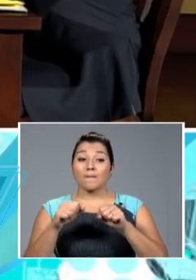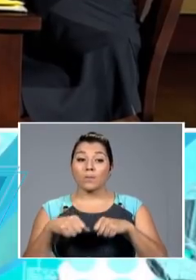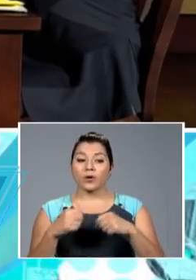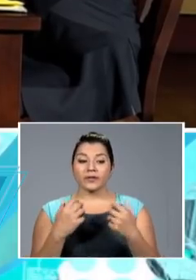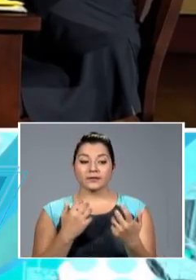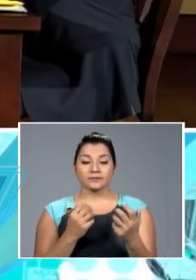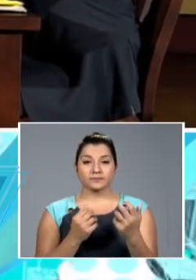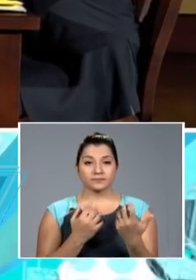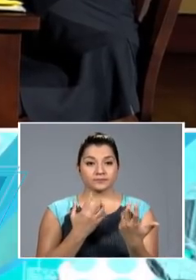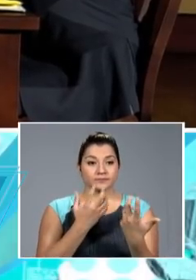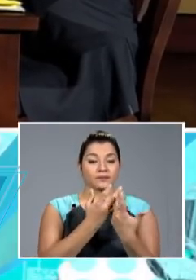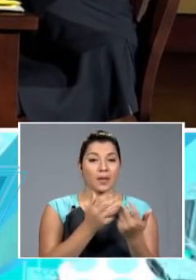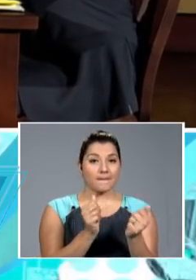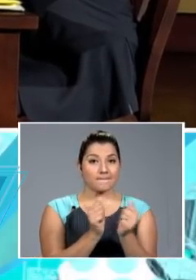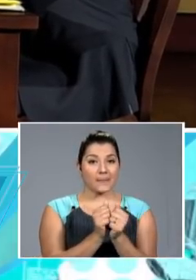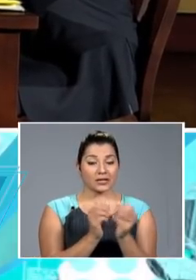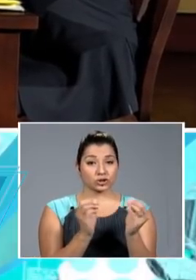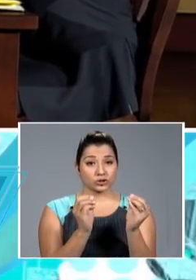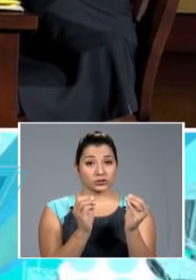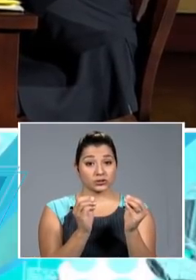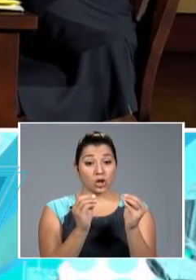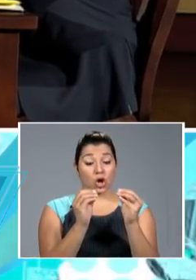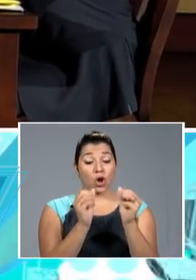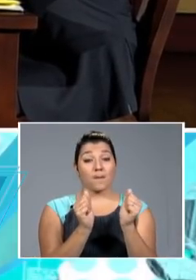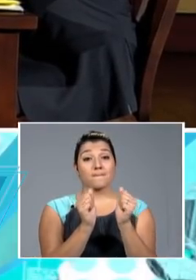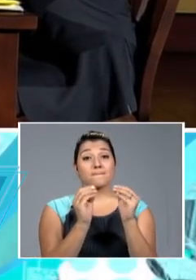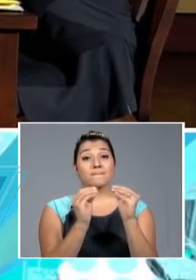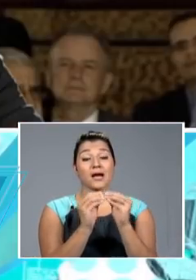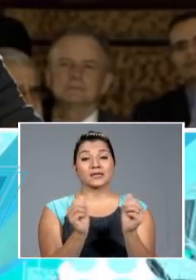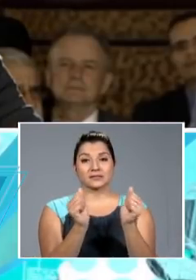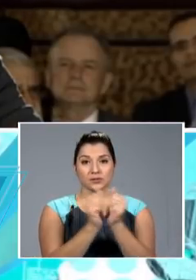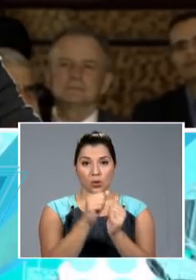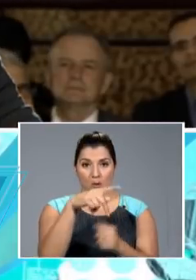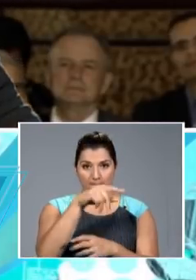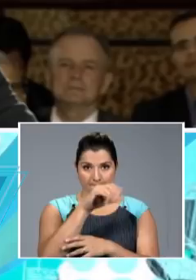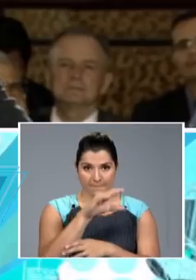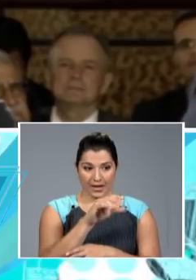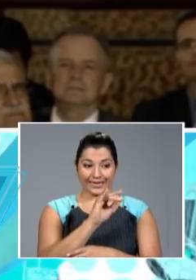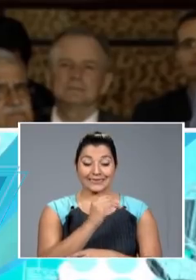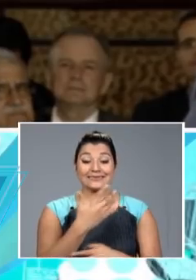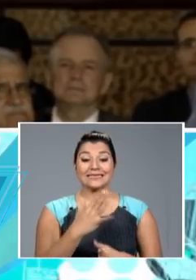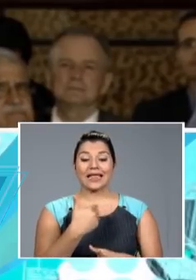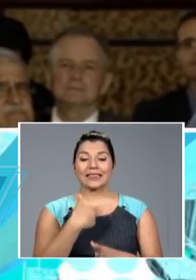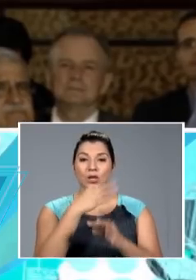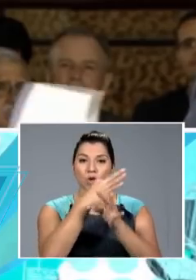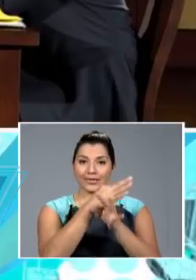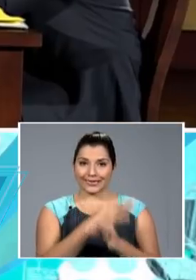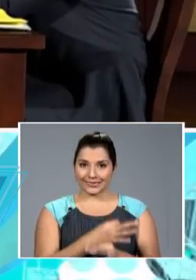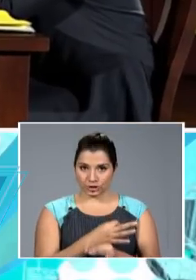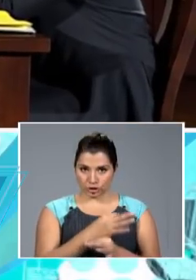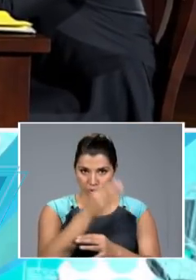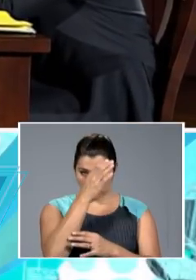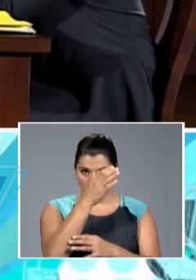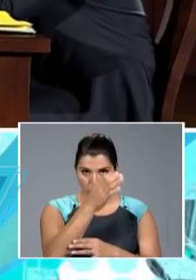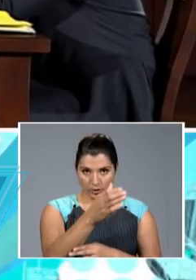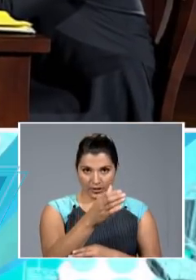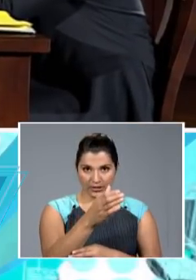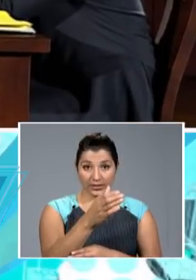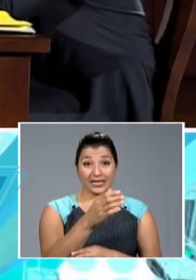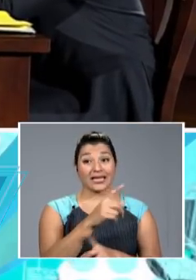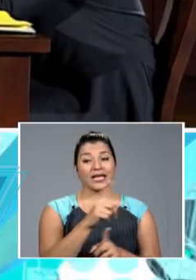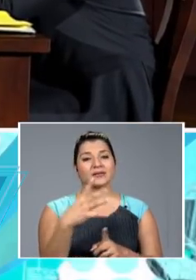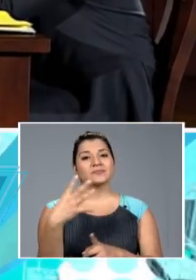PAC, tienen una tradición sociológicamente establecida y culturalmente, que es salir de